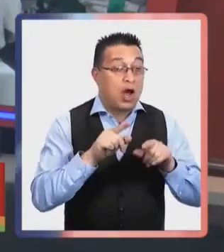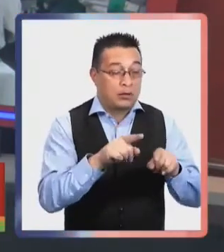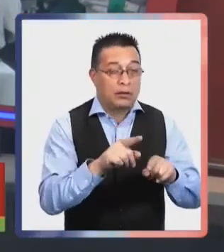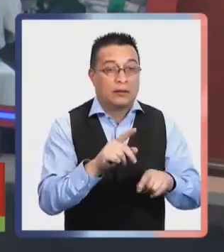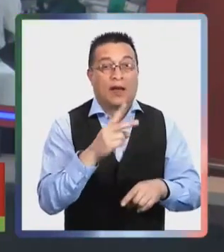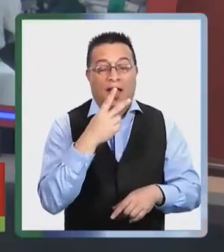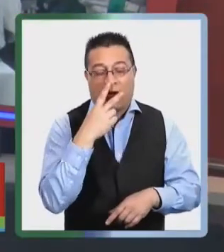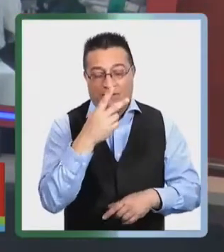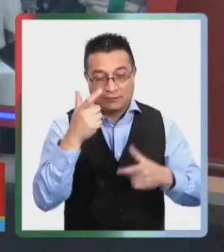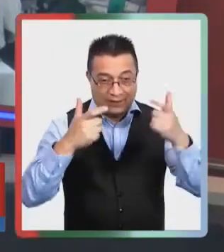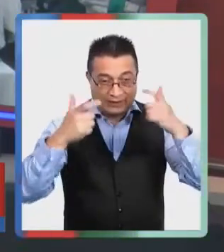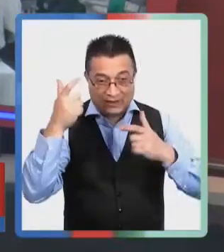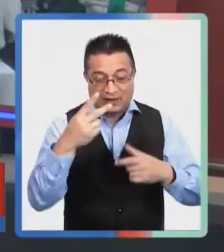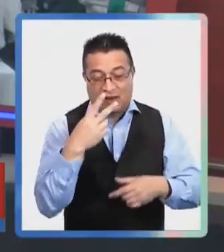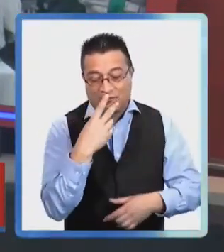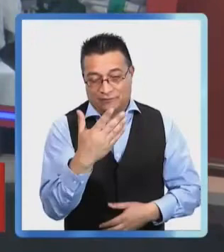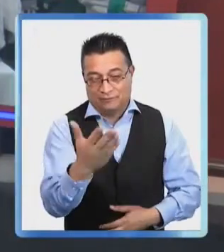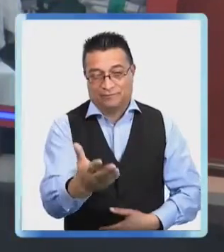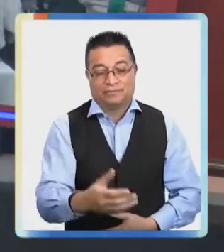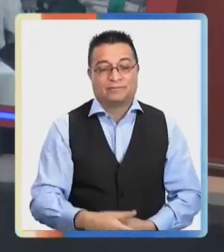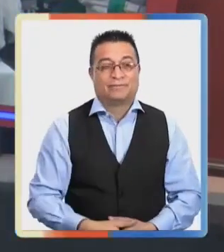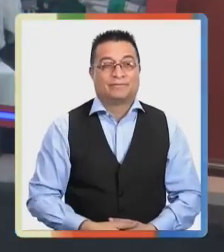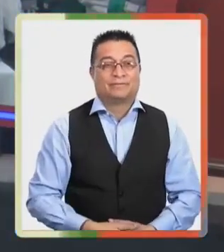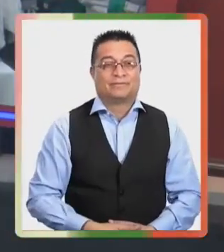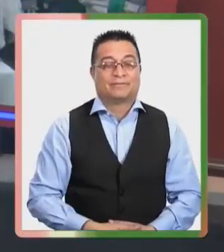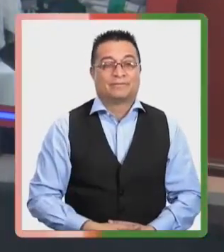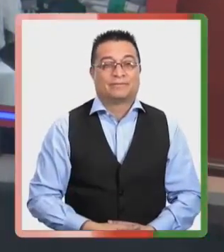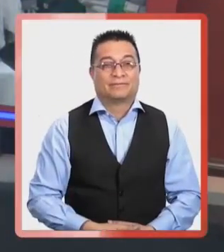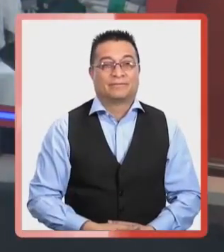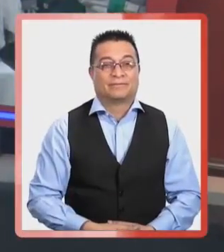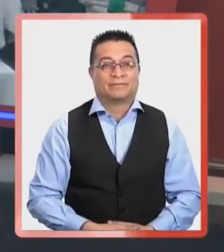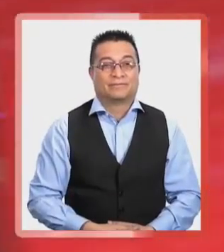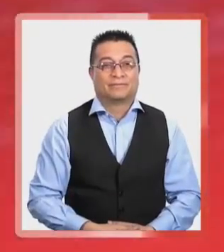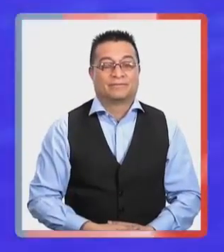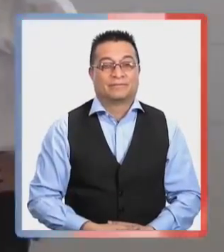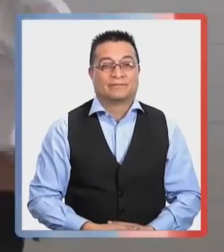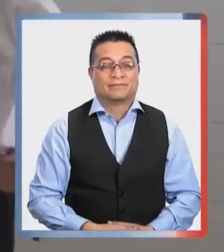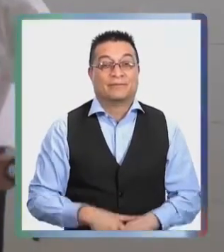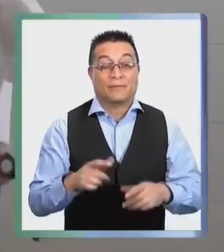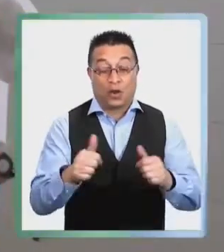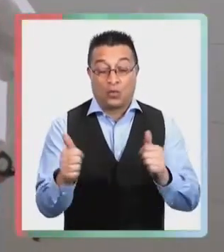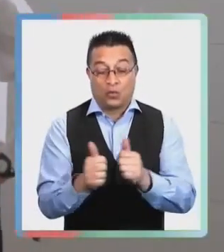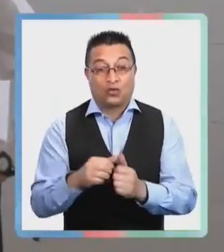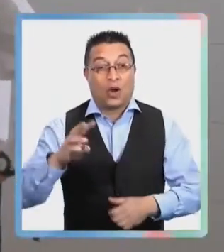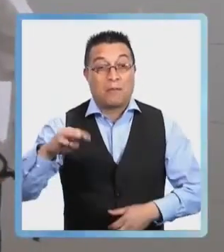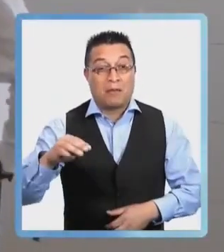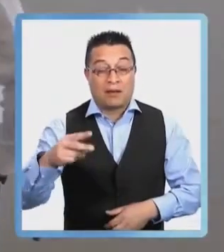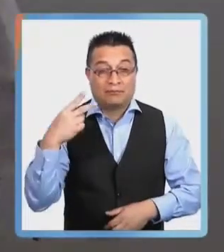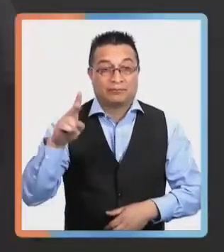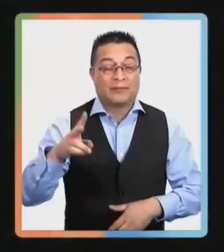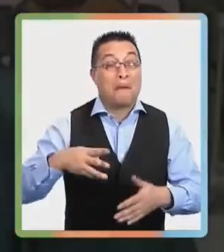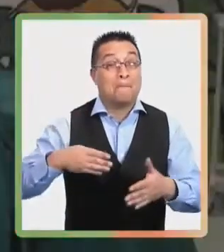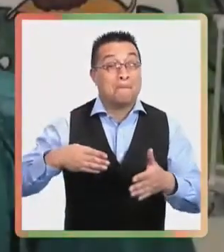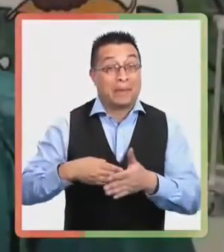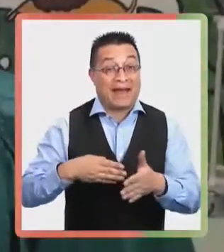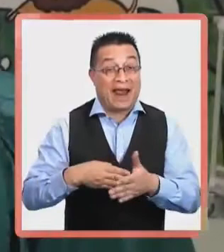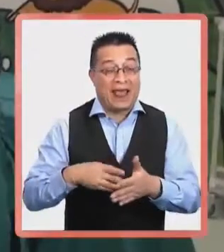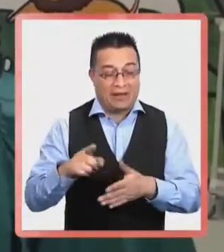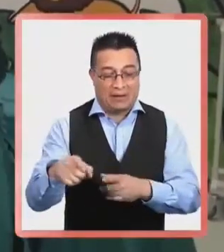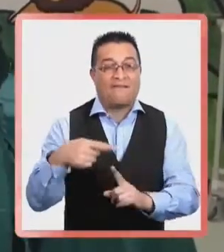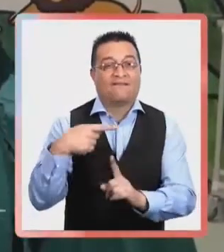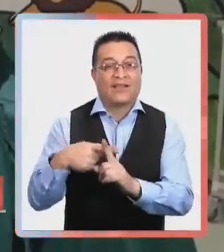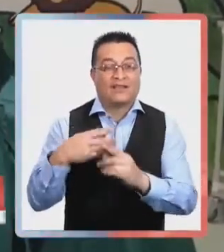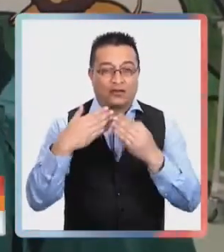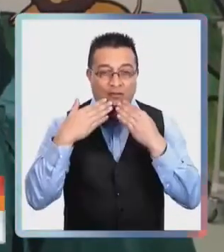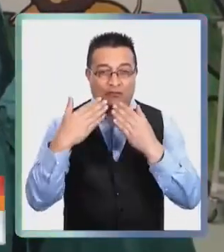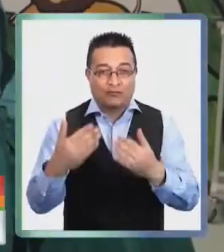complejidad. Telecanal de Talca nos cuenta más. Ricardo, junto a su madre, oriundo de Parral, sería